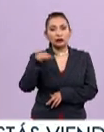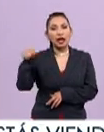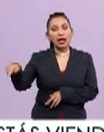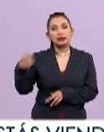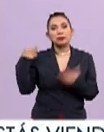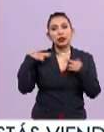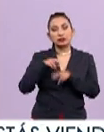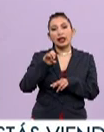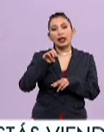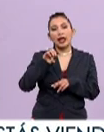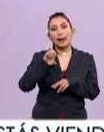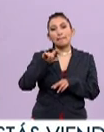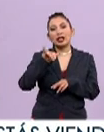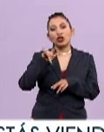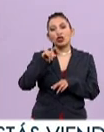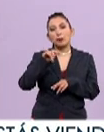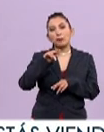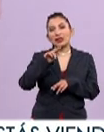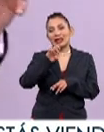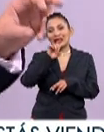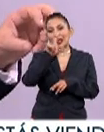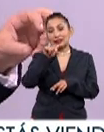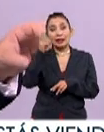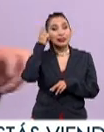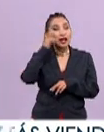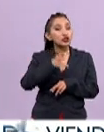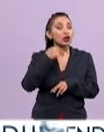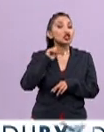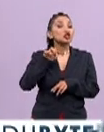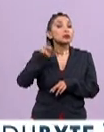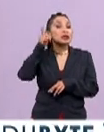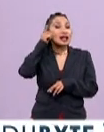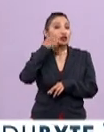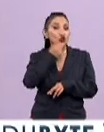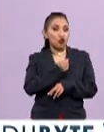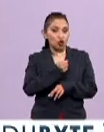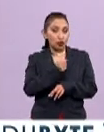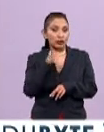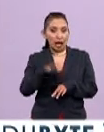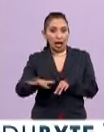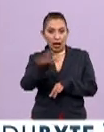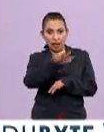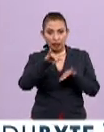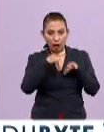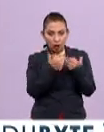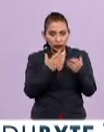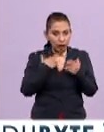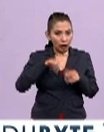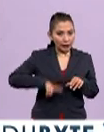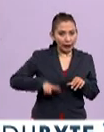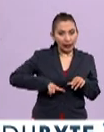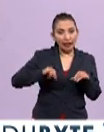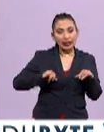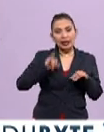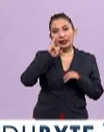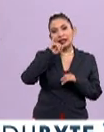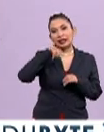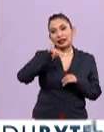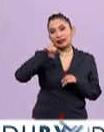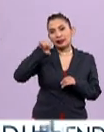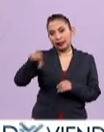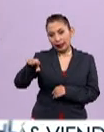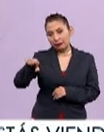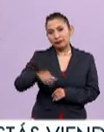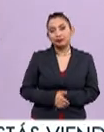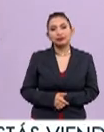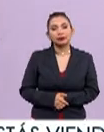y el maestro Emilio Domínguez Bravo, directora y subdirector de área de la Junta de Gobierno del Instituto Nacional para la